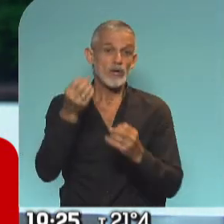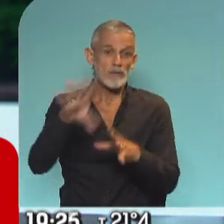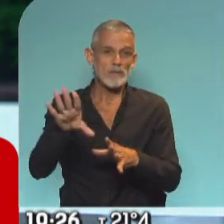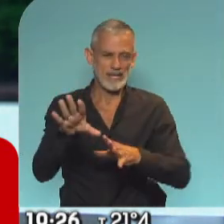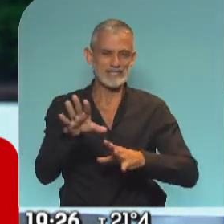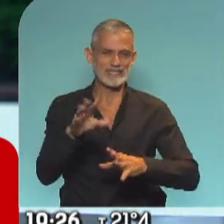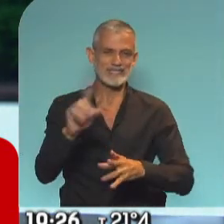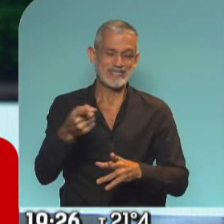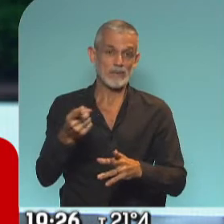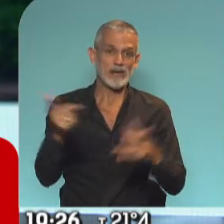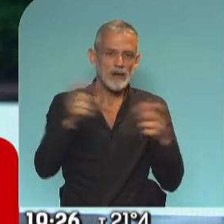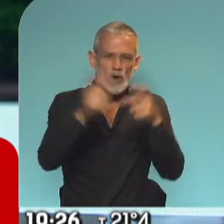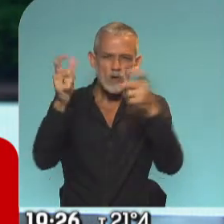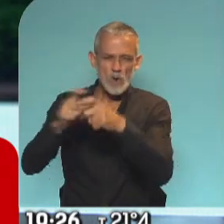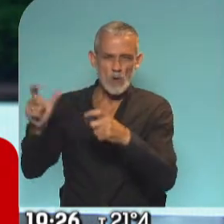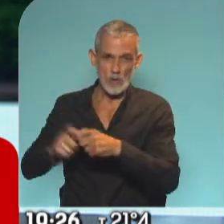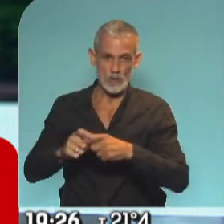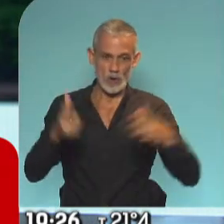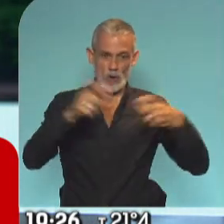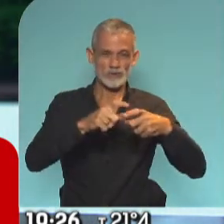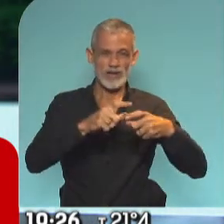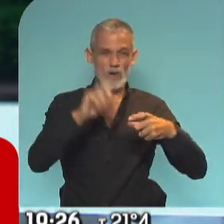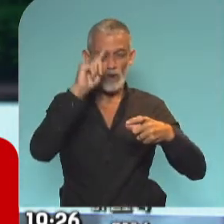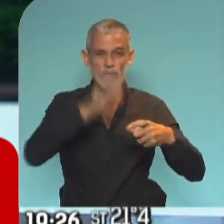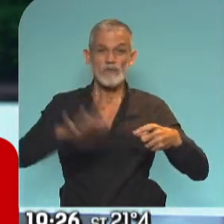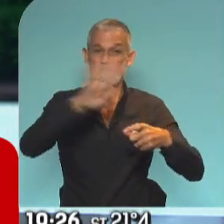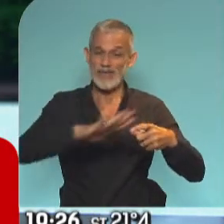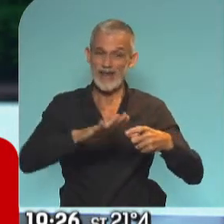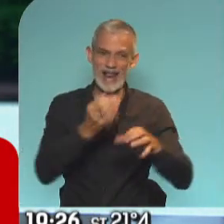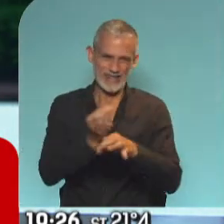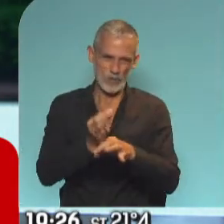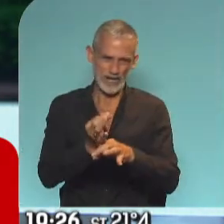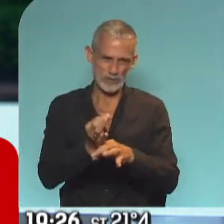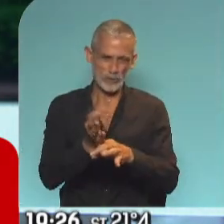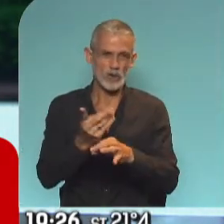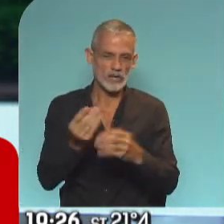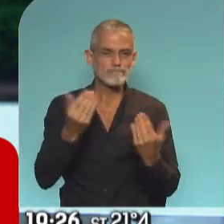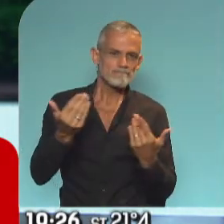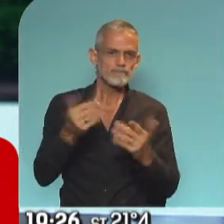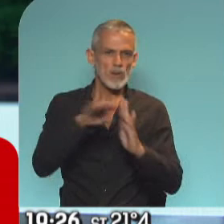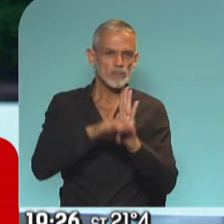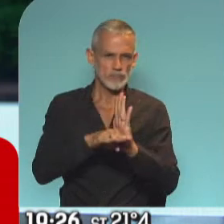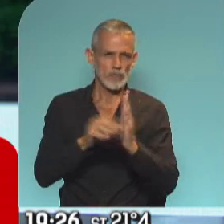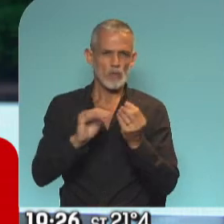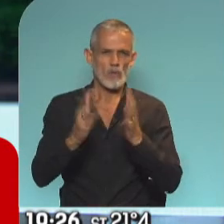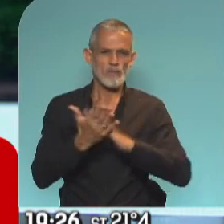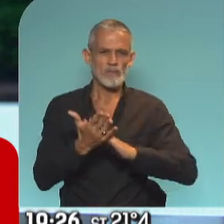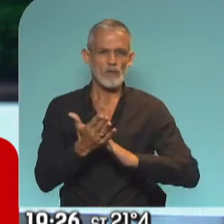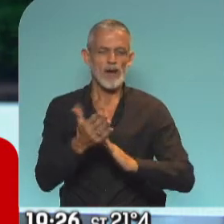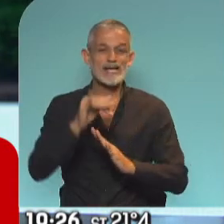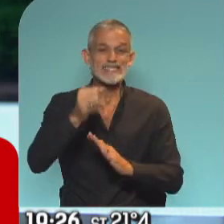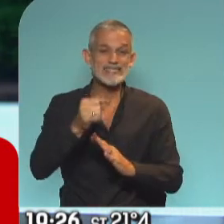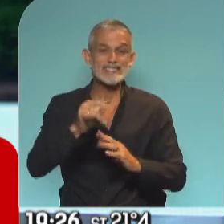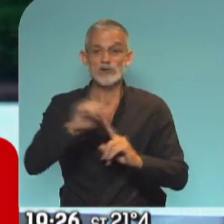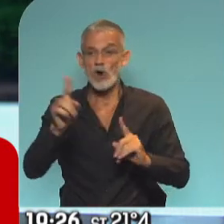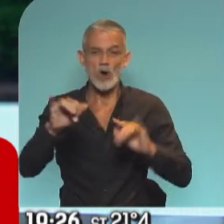además las reuniones del Consejo Federal de Educación, donde se procura que se instalen nuevos parámetros para determinar qué